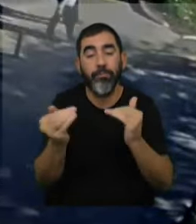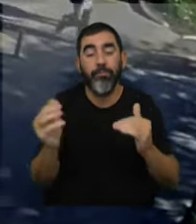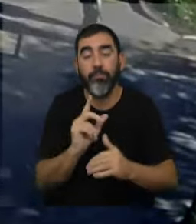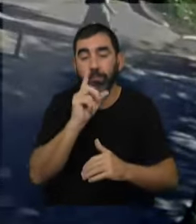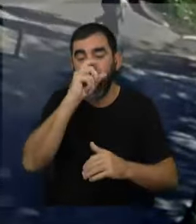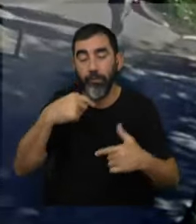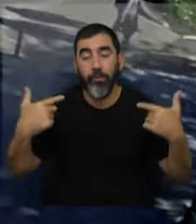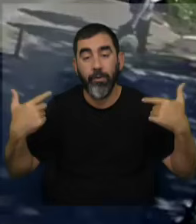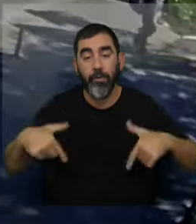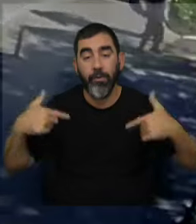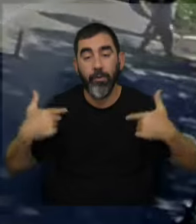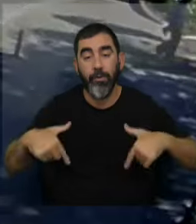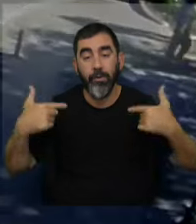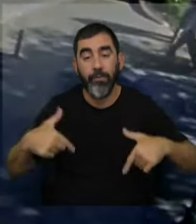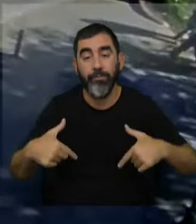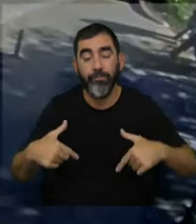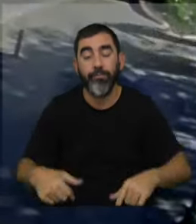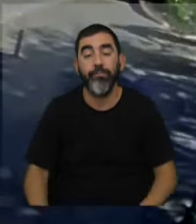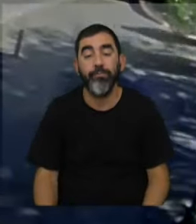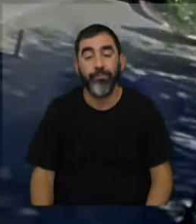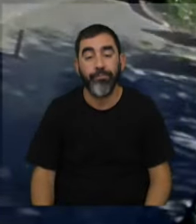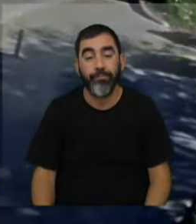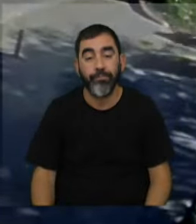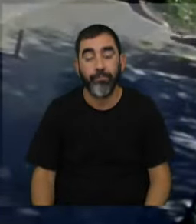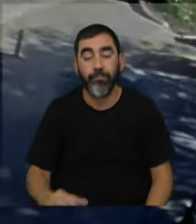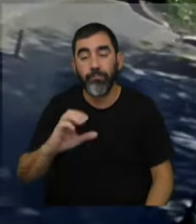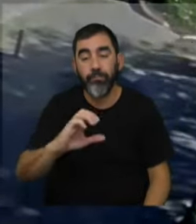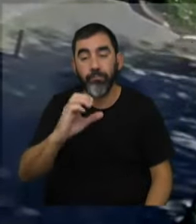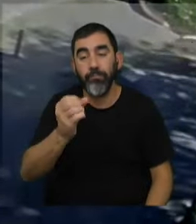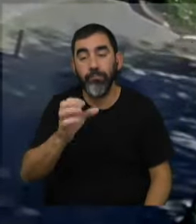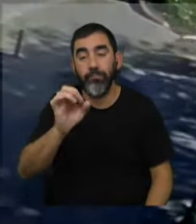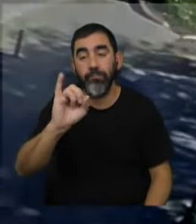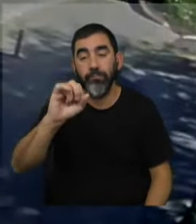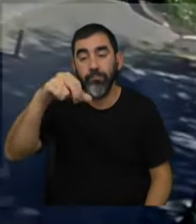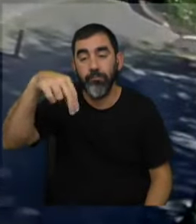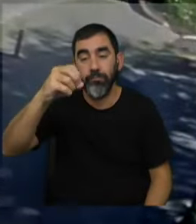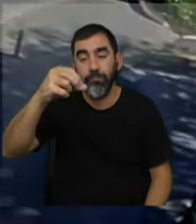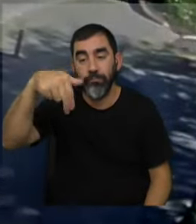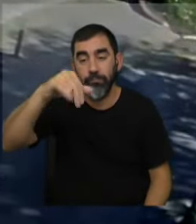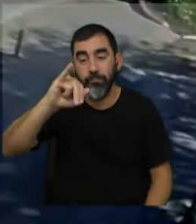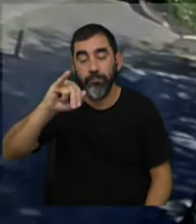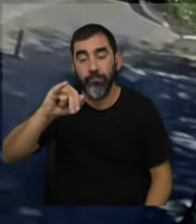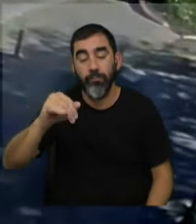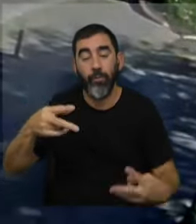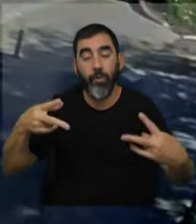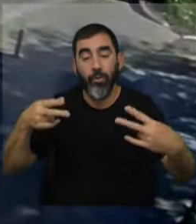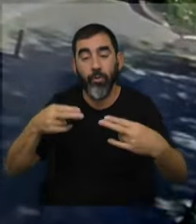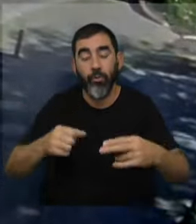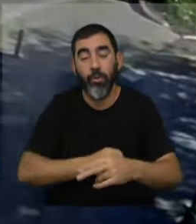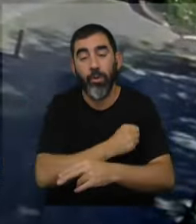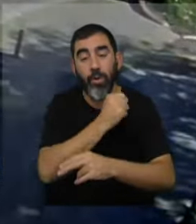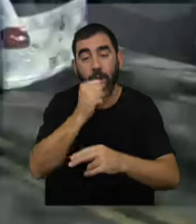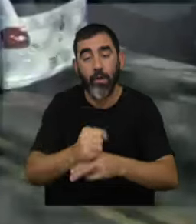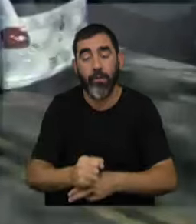movilidad de la intendencia de Montevideo tengan en cuenta que el Mario cassinoni Desde Francisco canaro hasta Ana monterroso de la